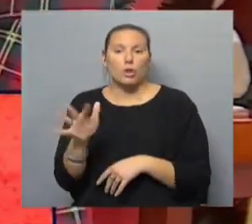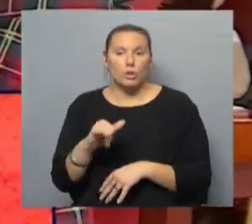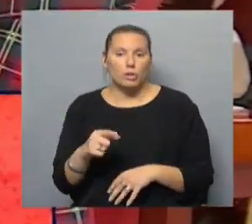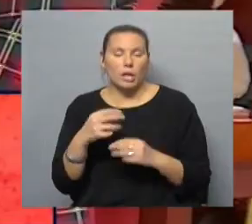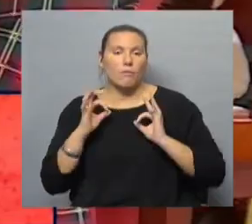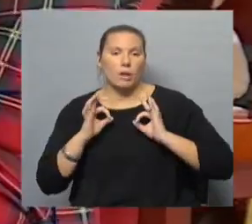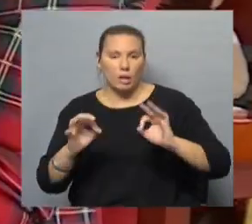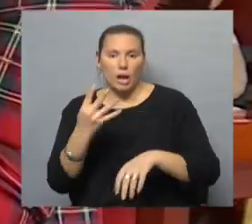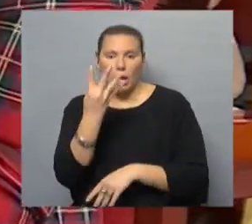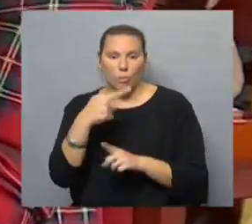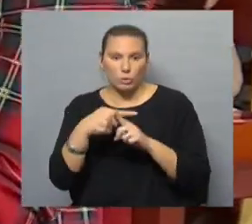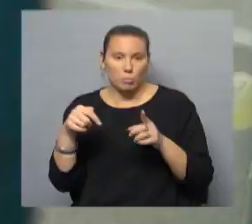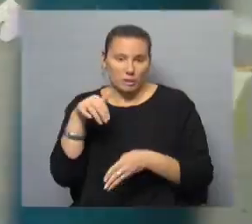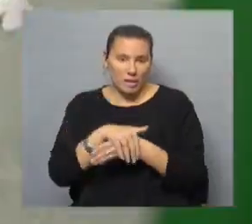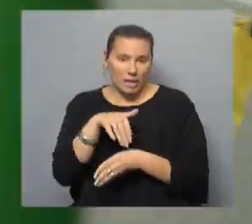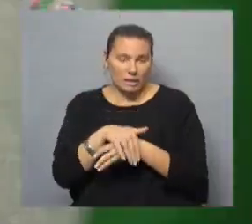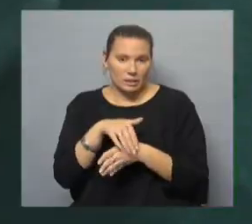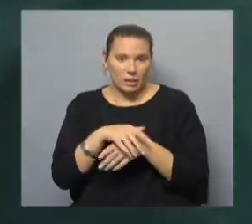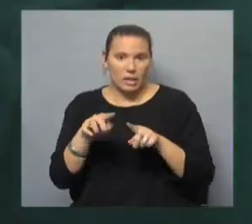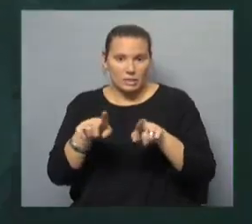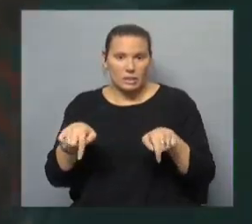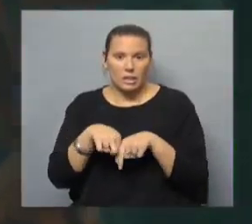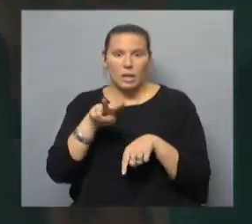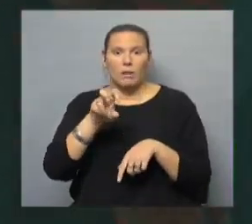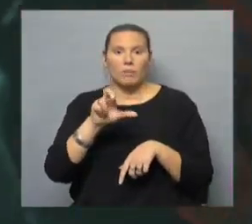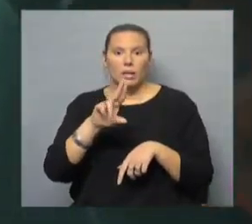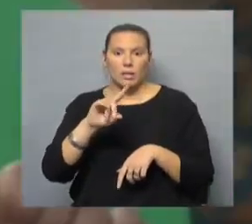vacaciones a las 4:30 de la tarde en Sala Verdi.